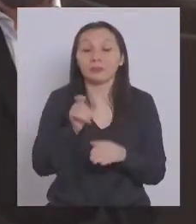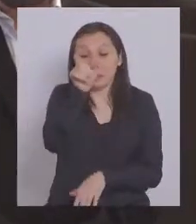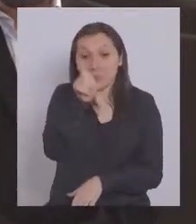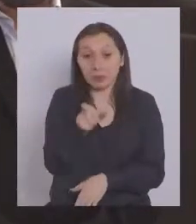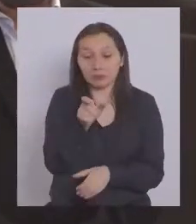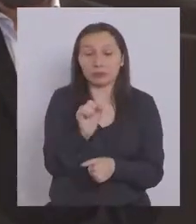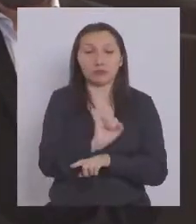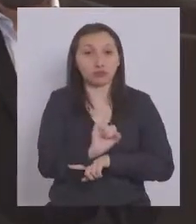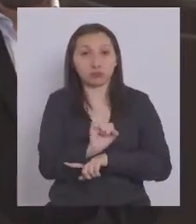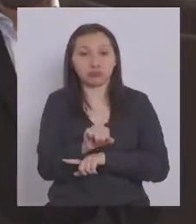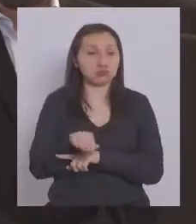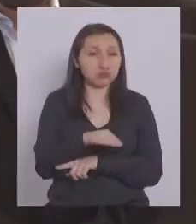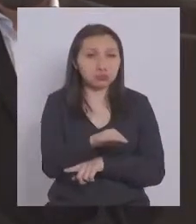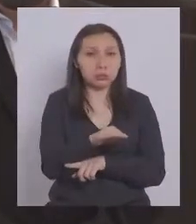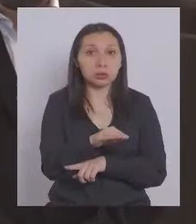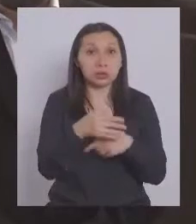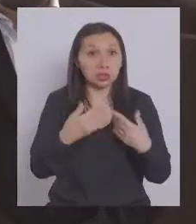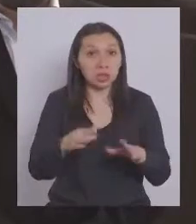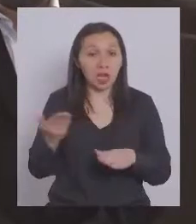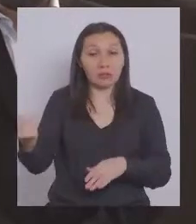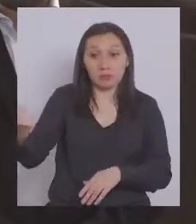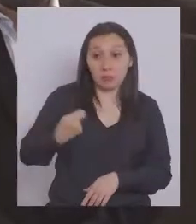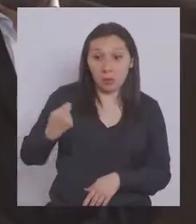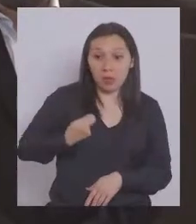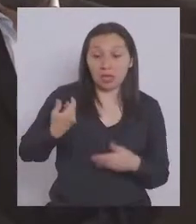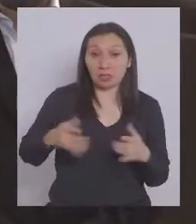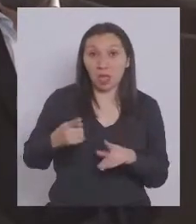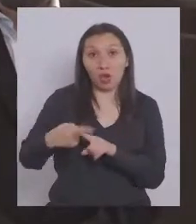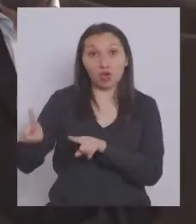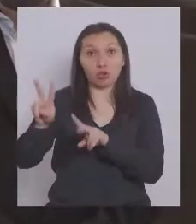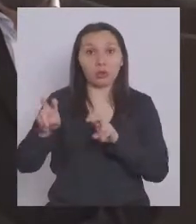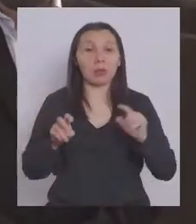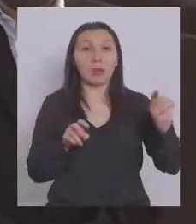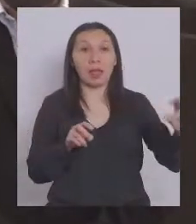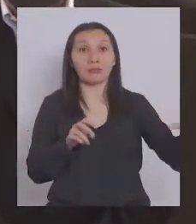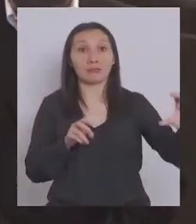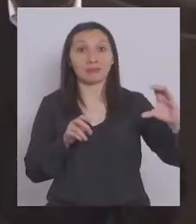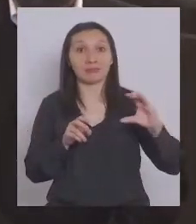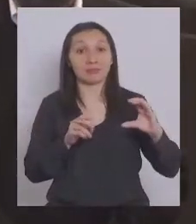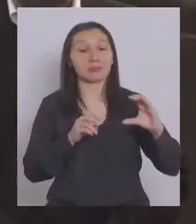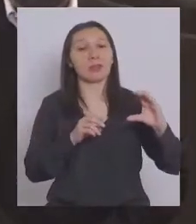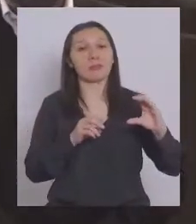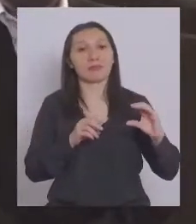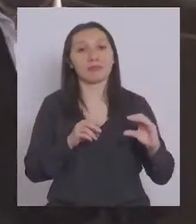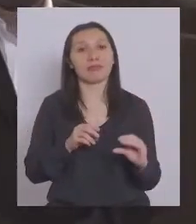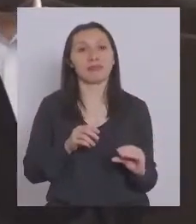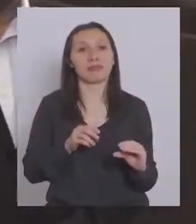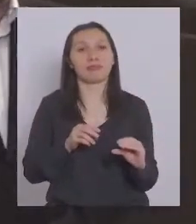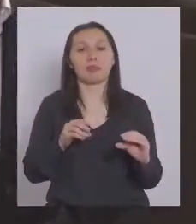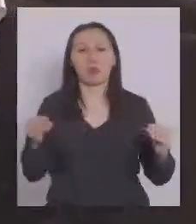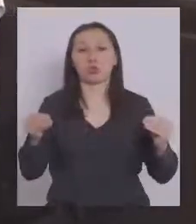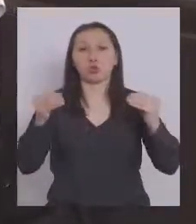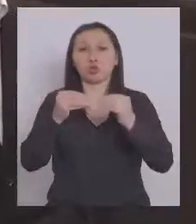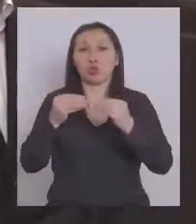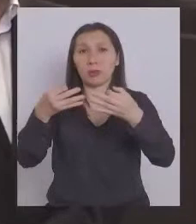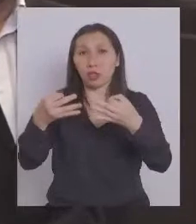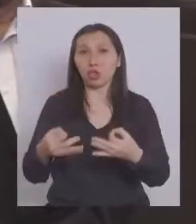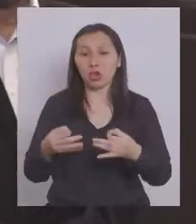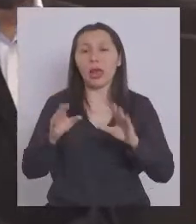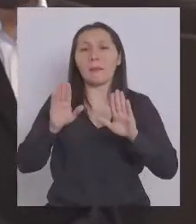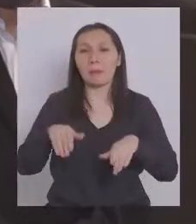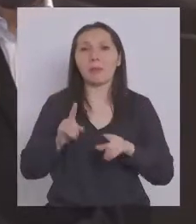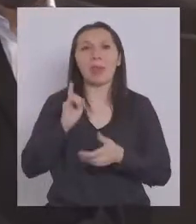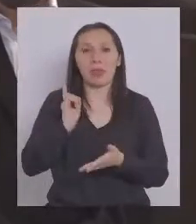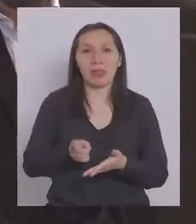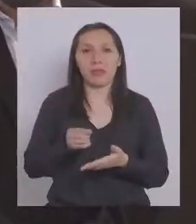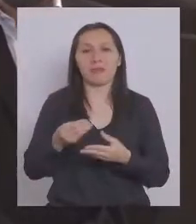transportista, si recibió parte de los beneficios, se descuenta de ese bono, de manera que la suma sea lo que